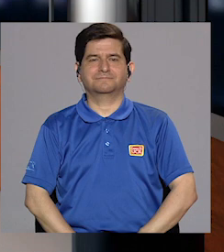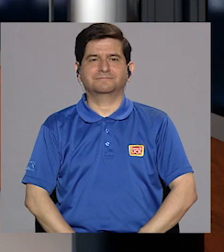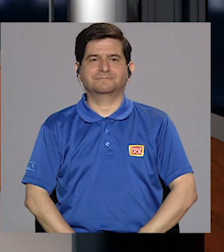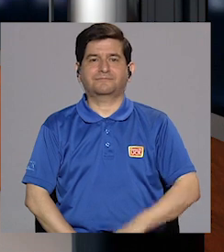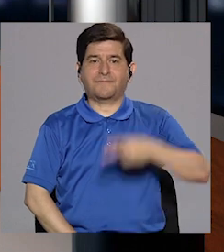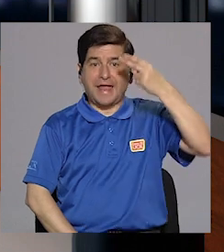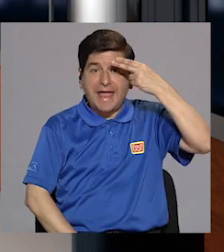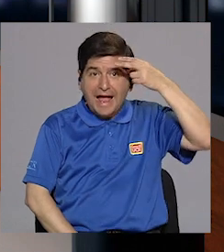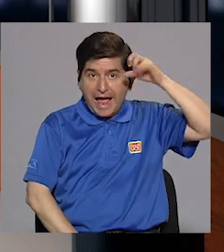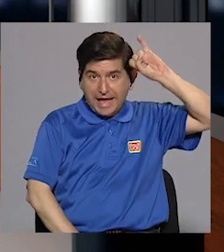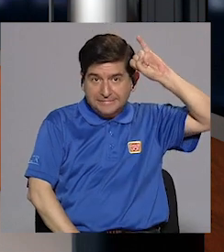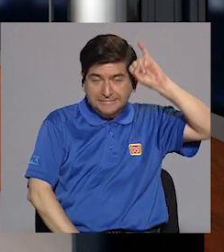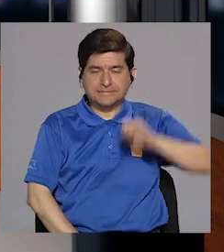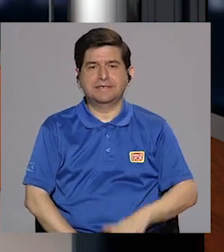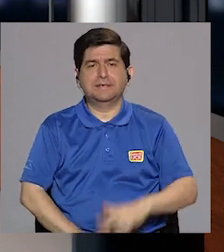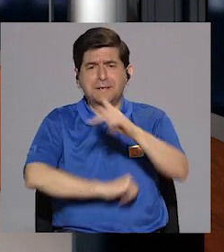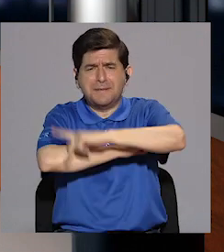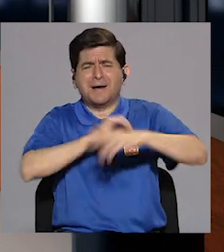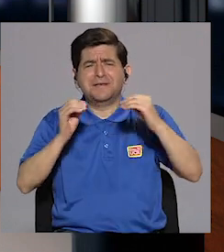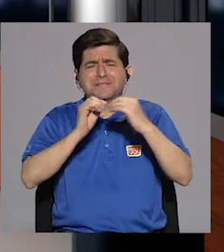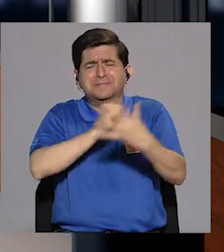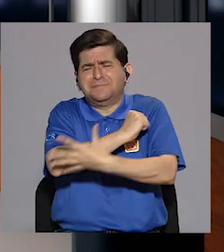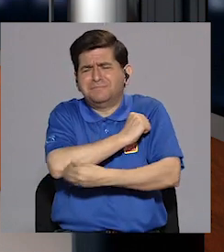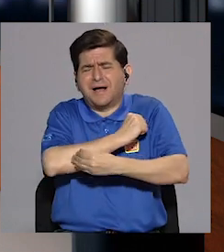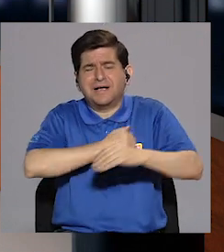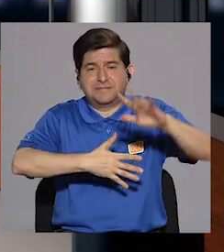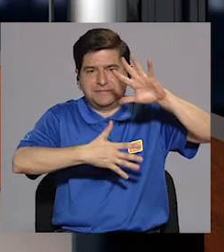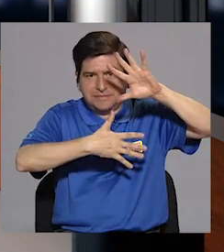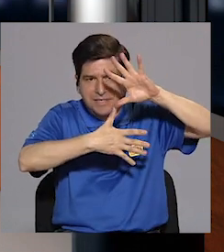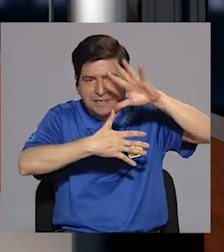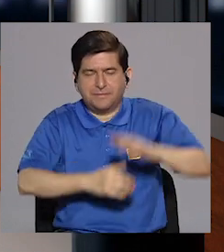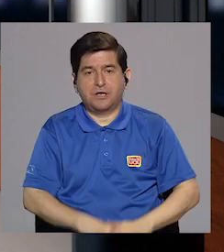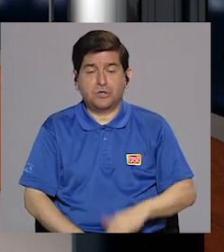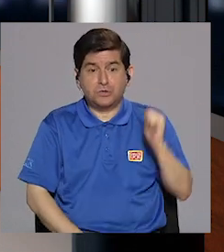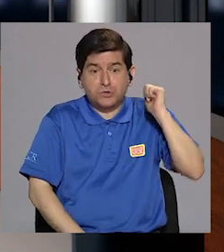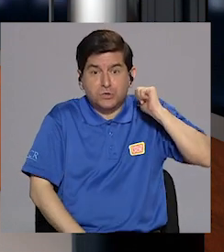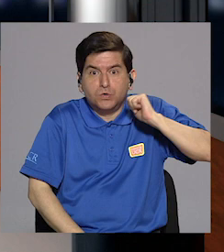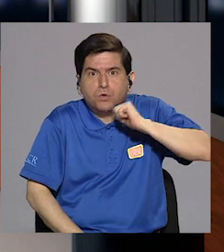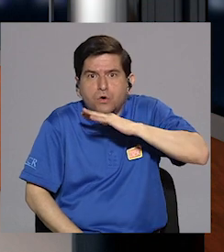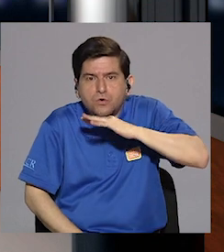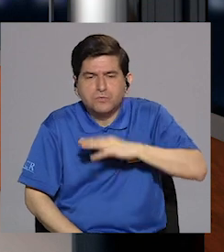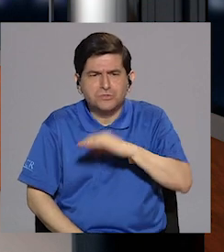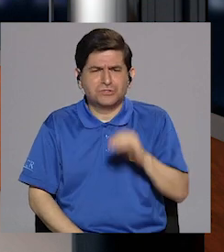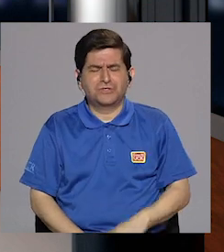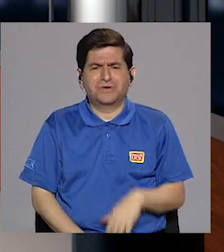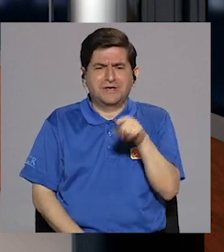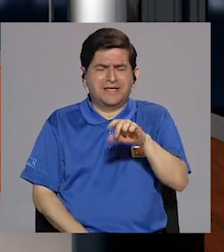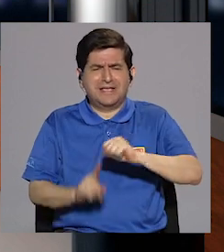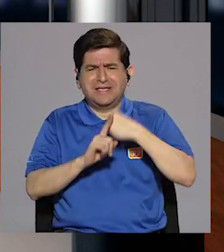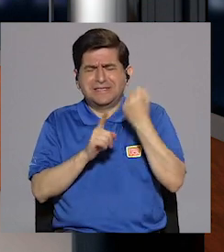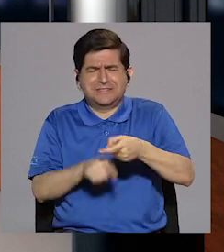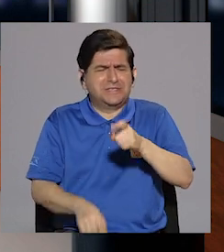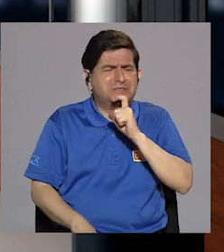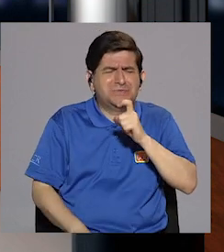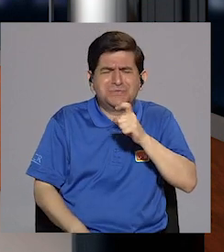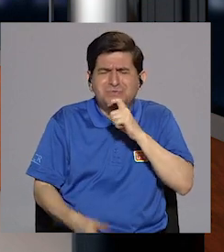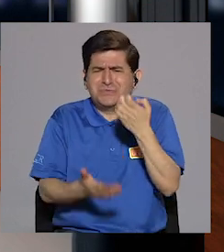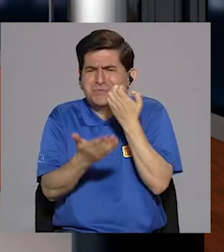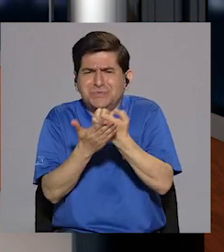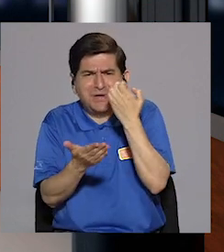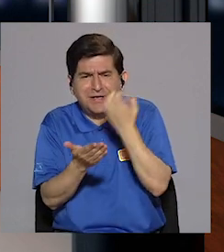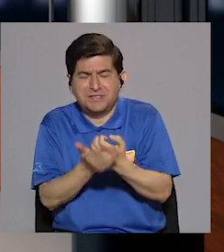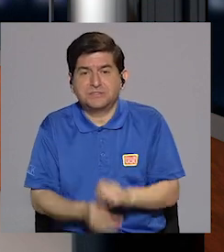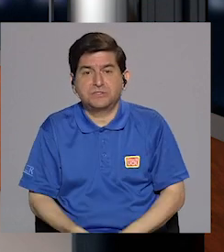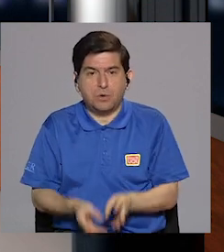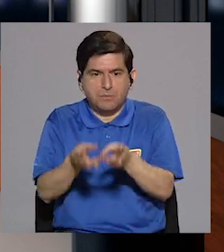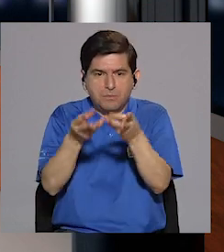En Haití, el país más pobre de América, la corrupción y la asfixiante situación económica han